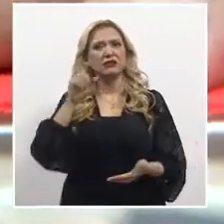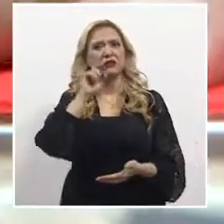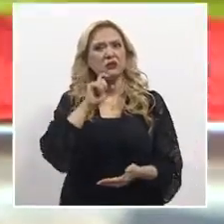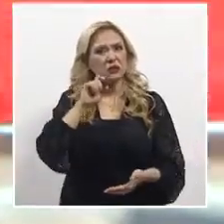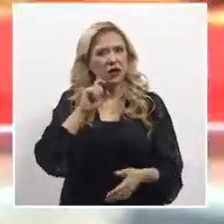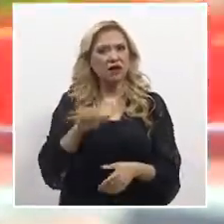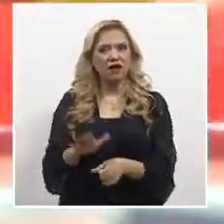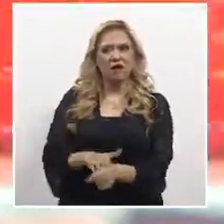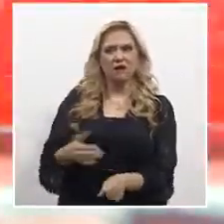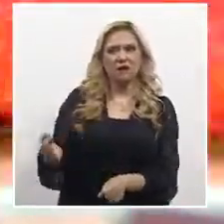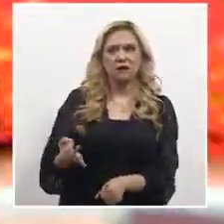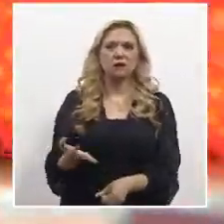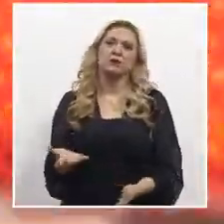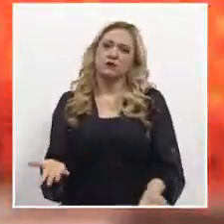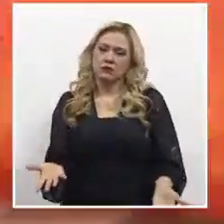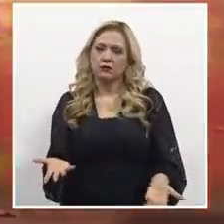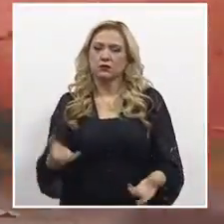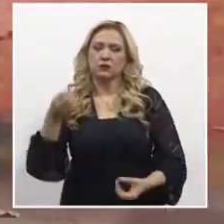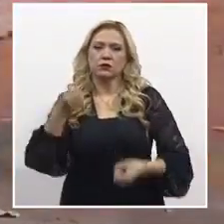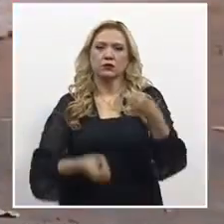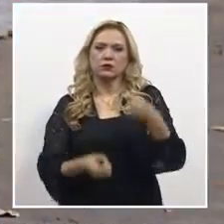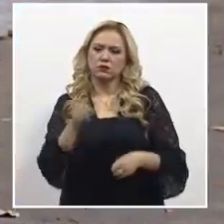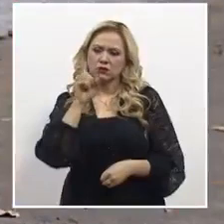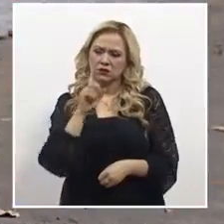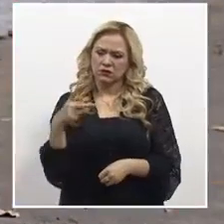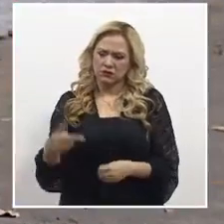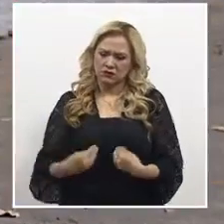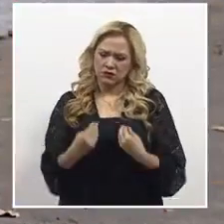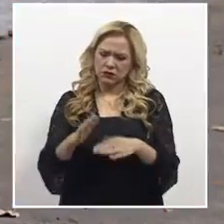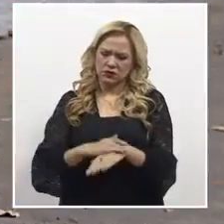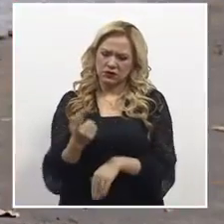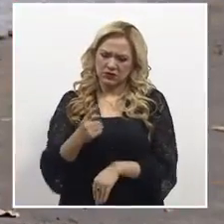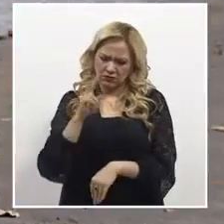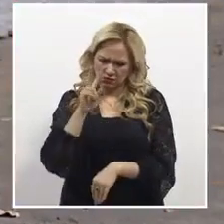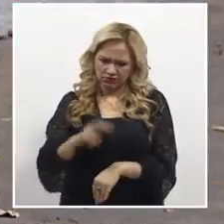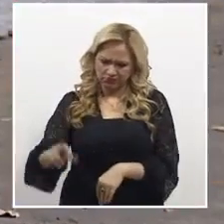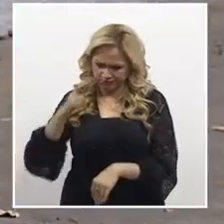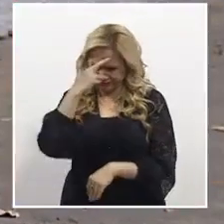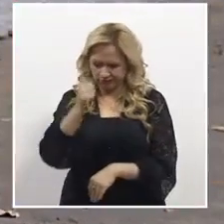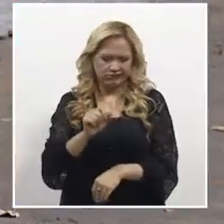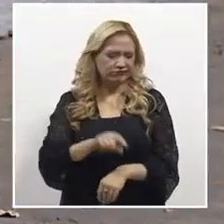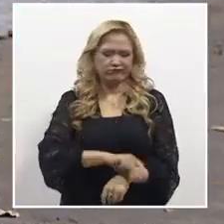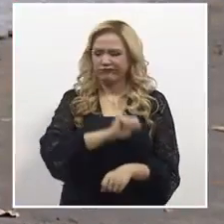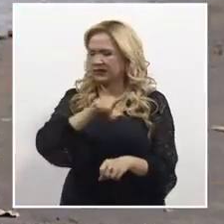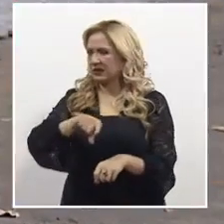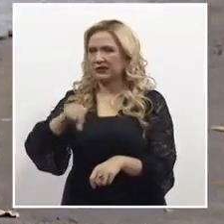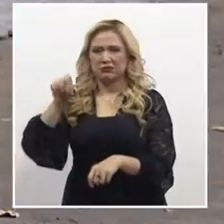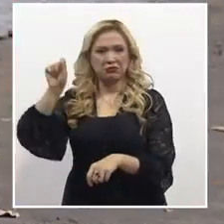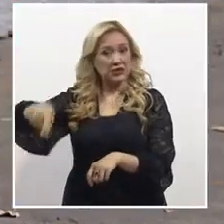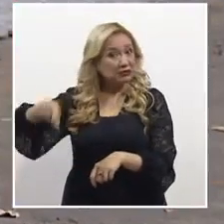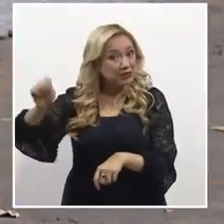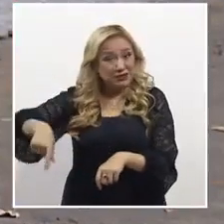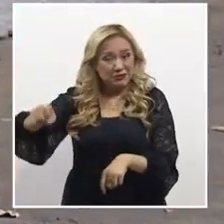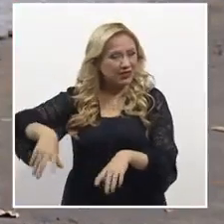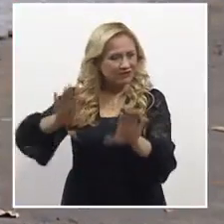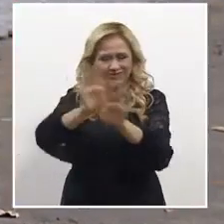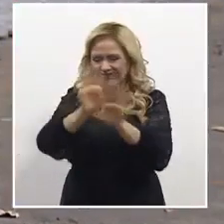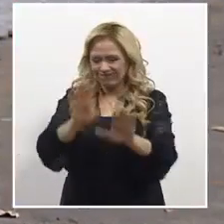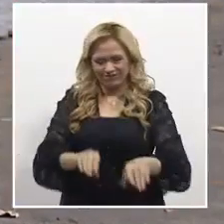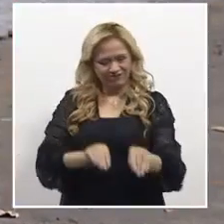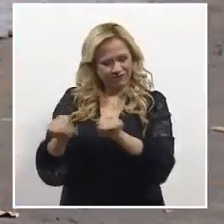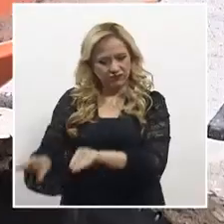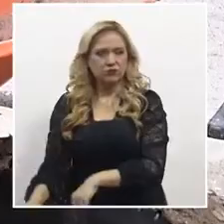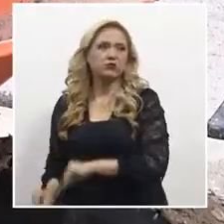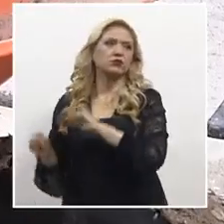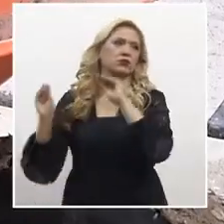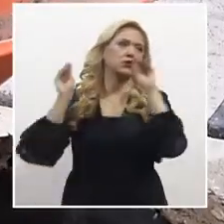con perspectiva de género impone a la autoridad evitar que la trabajadora no sea reinstalada bajo el mismo ambiente laboral perjudicial que